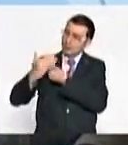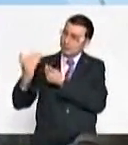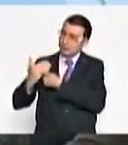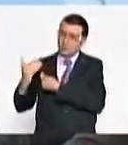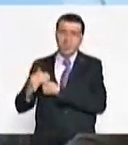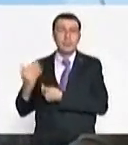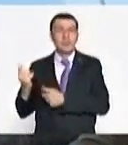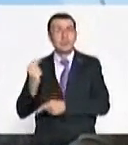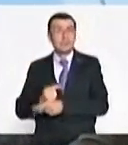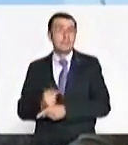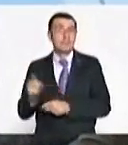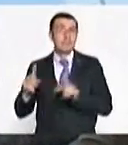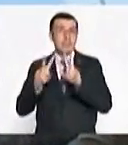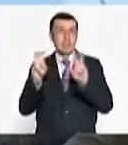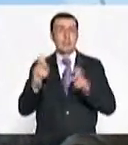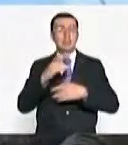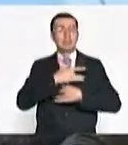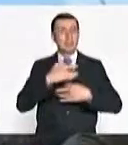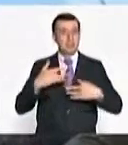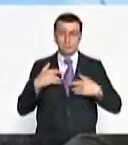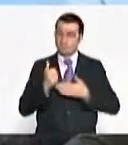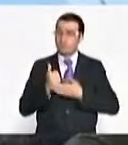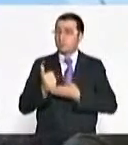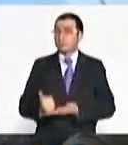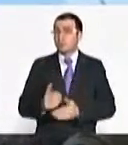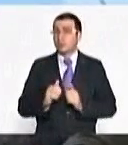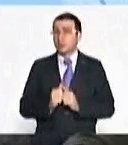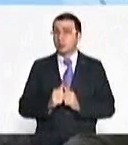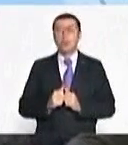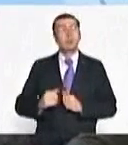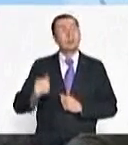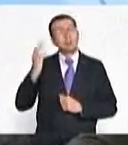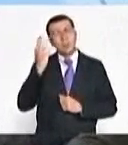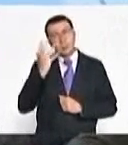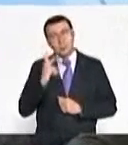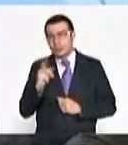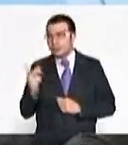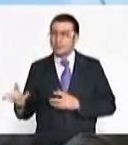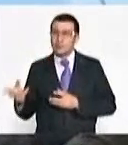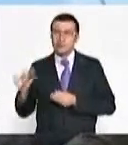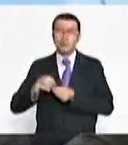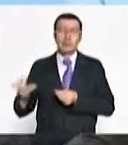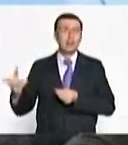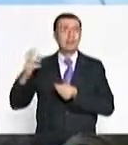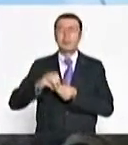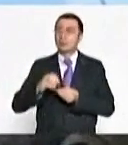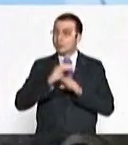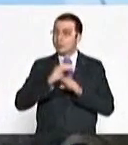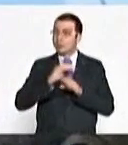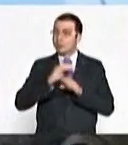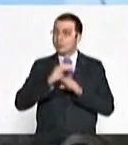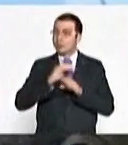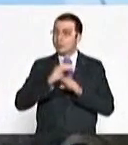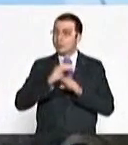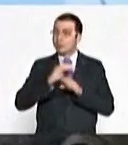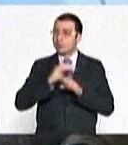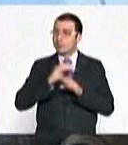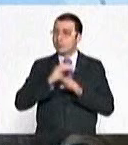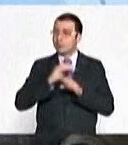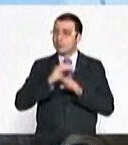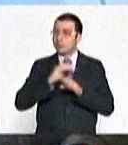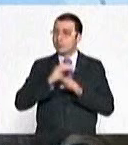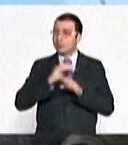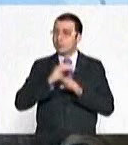el tema de la salud. Y cada día son más invitados los que participan en este espacio para que ustedes entiendan